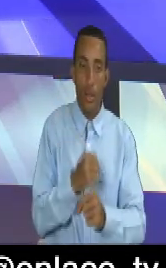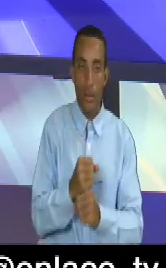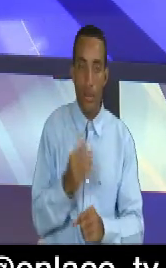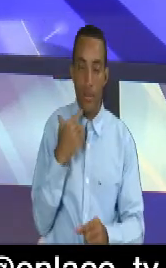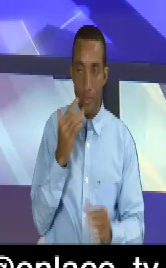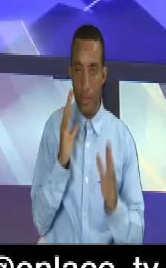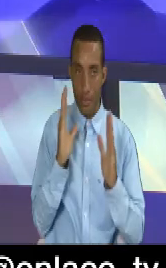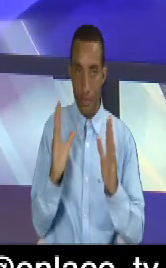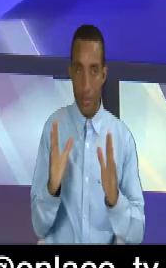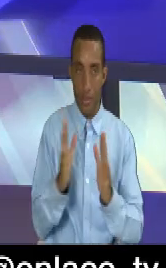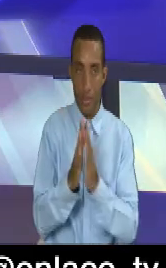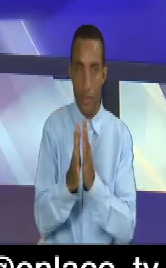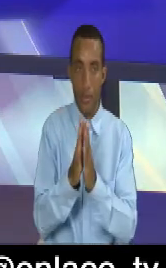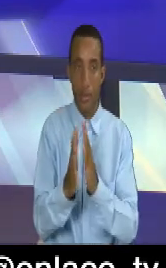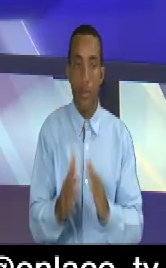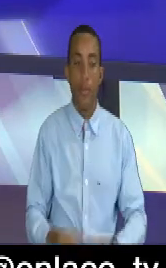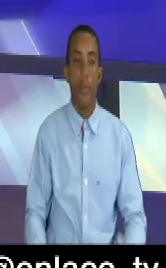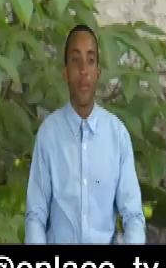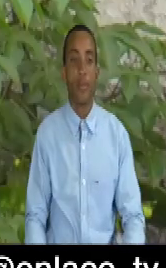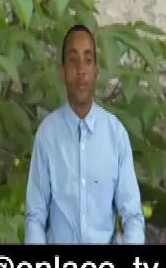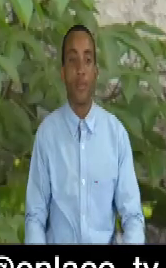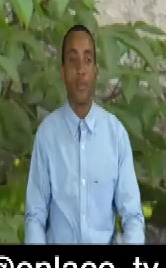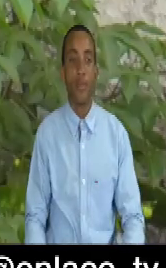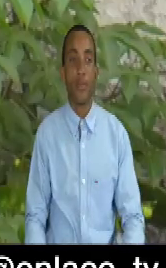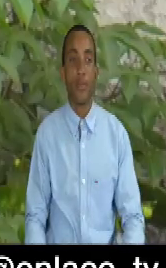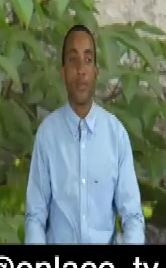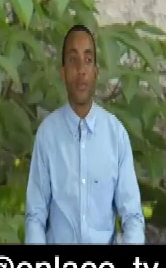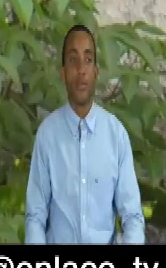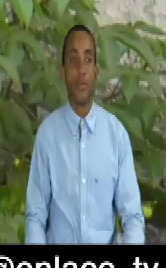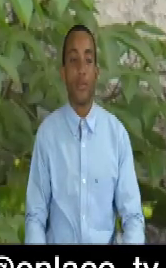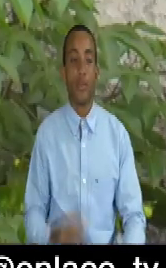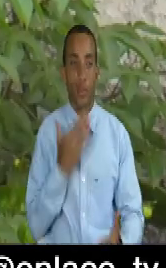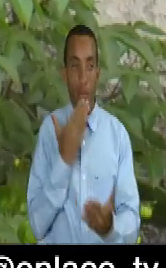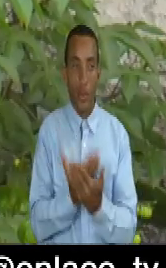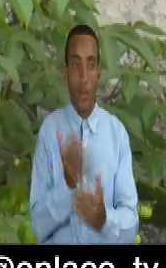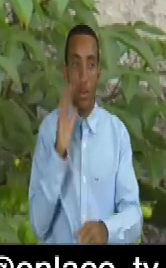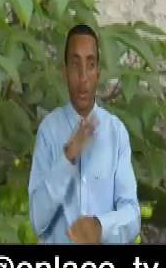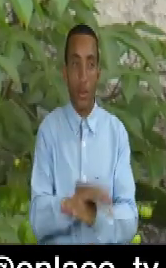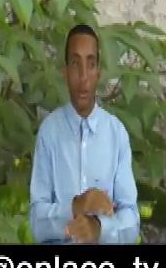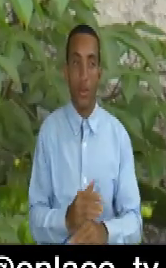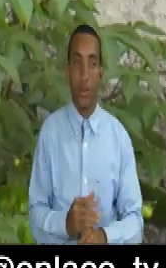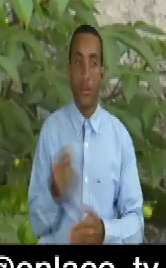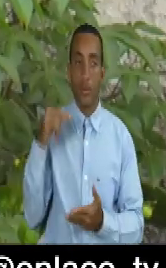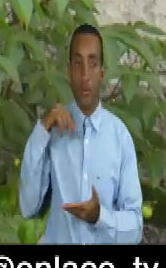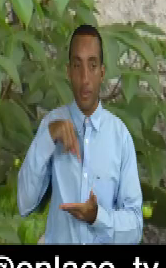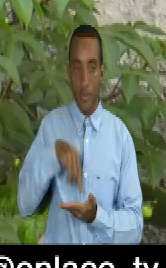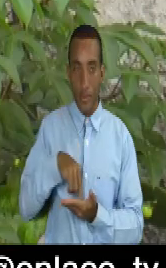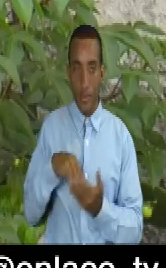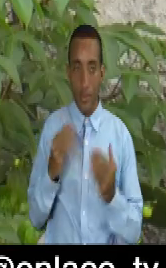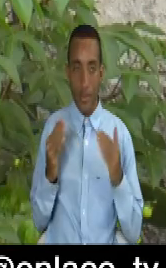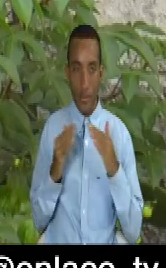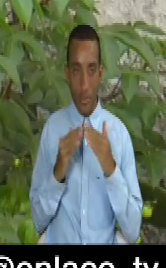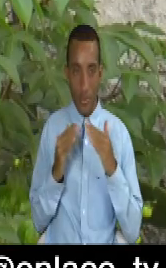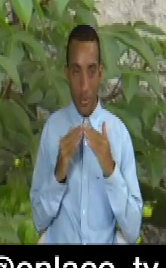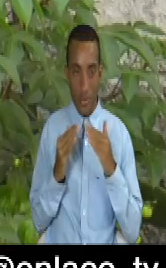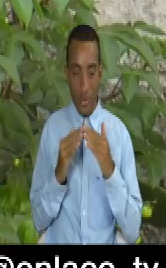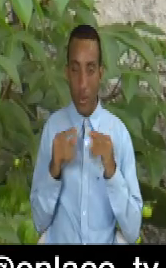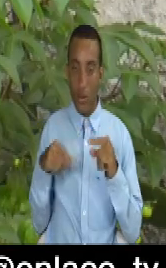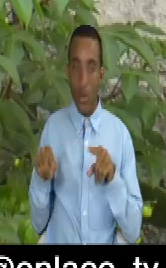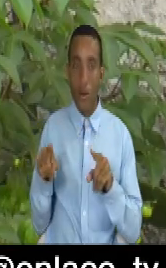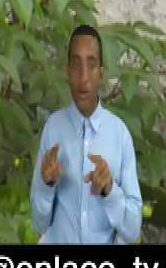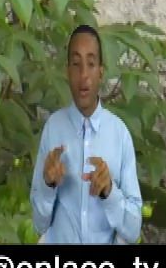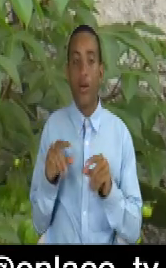informe al respecto. Hola, muy buenas tardes, me encuentro aquí pues en la vivienda de la familia Pérez